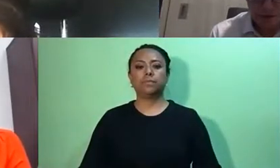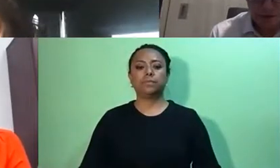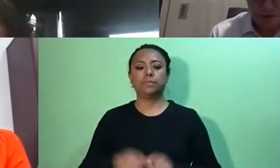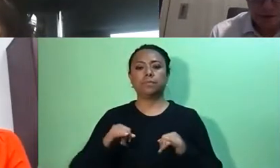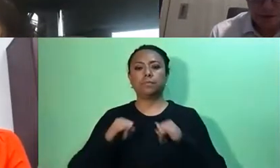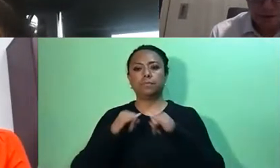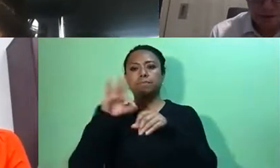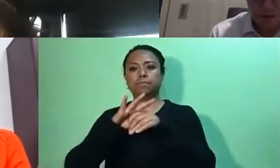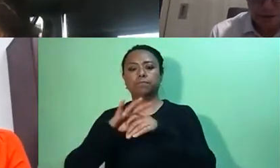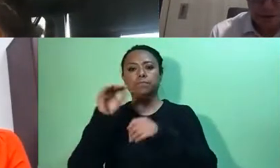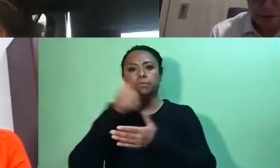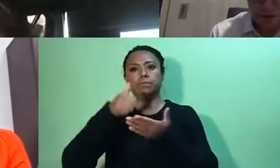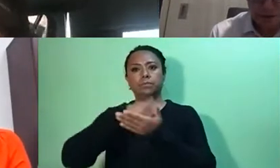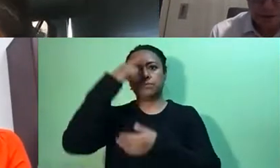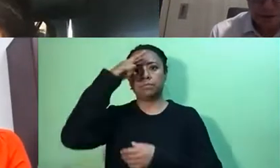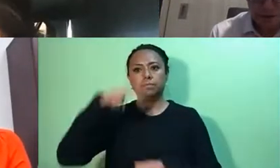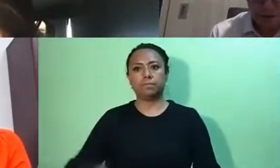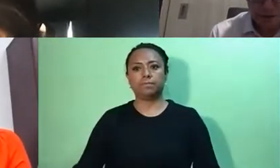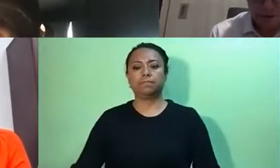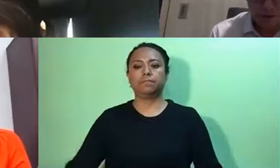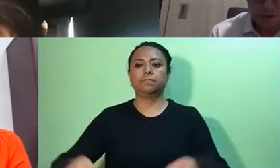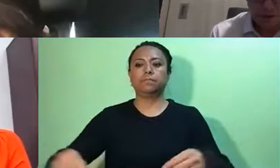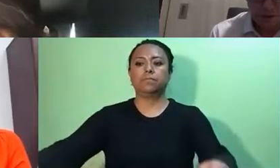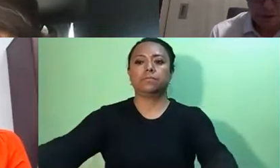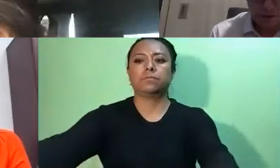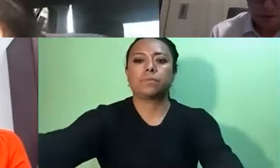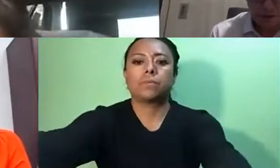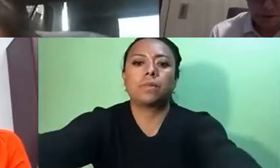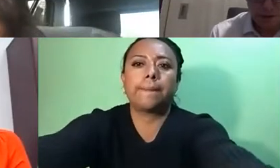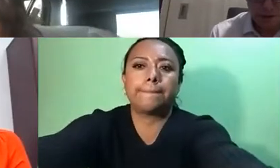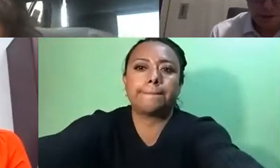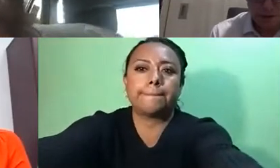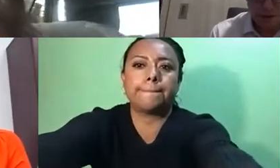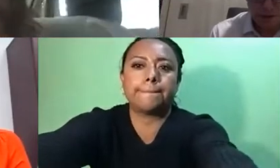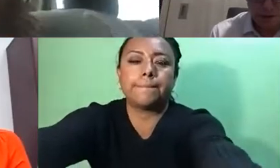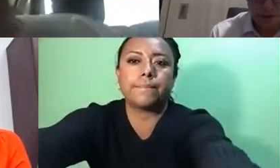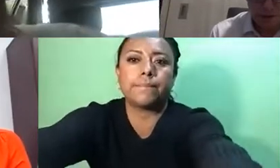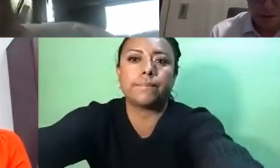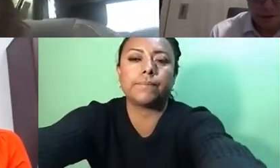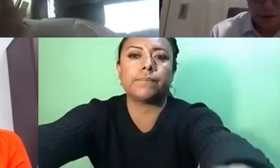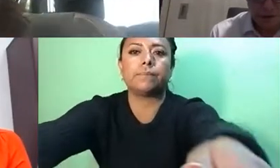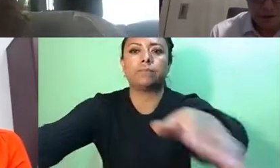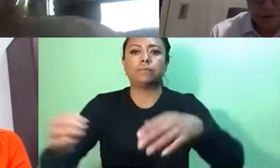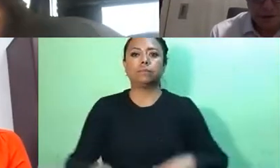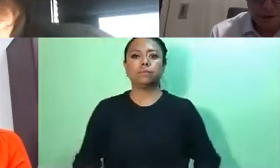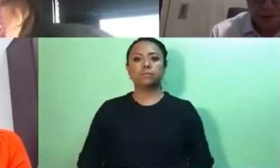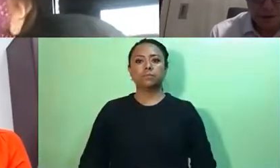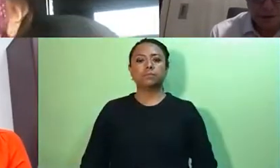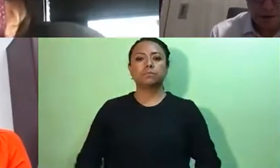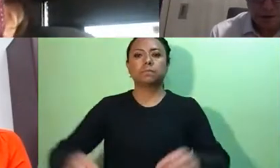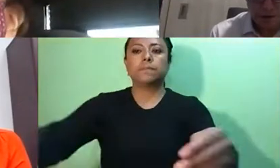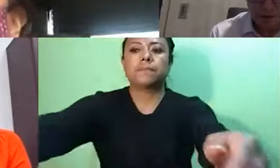México. Sería cuanto por mi parte, y si ustedes, alguien tiene algún asunto general que